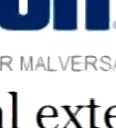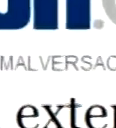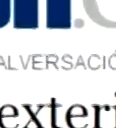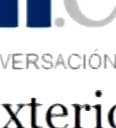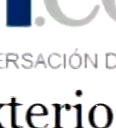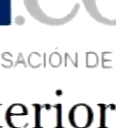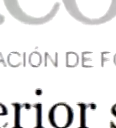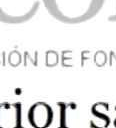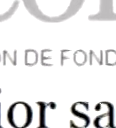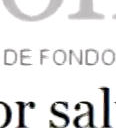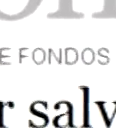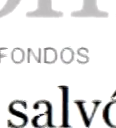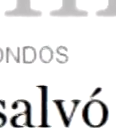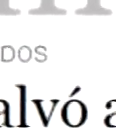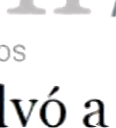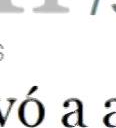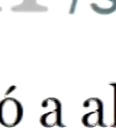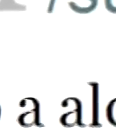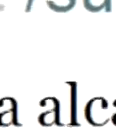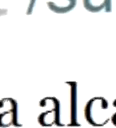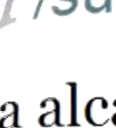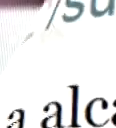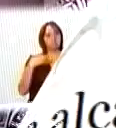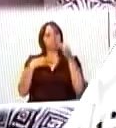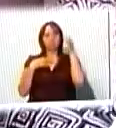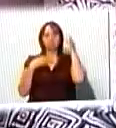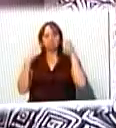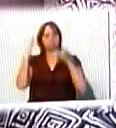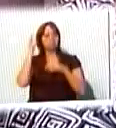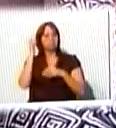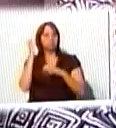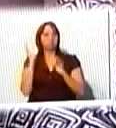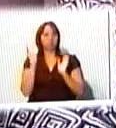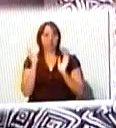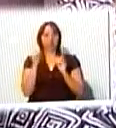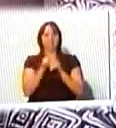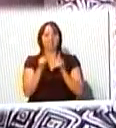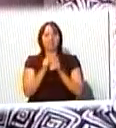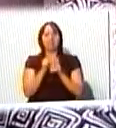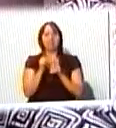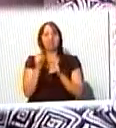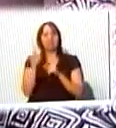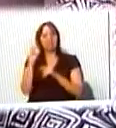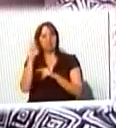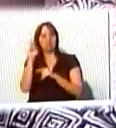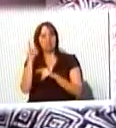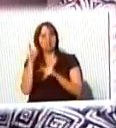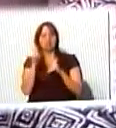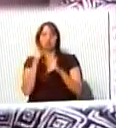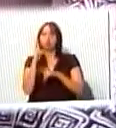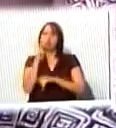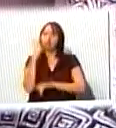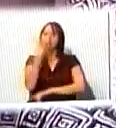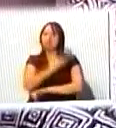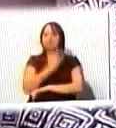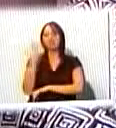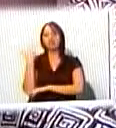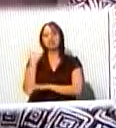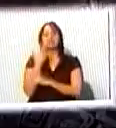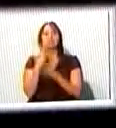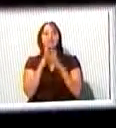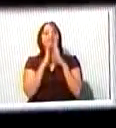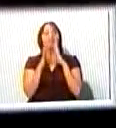de alcaldes y alcaldesas, estaba Mercedes ahí también, y no sé si un día antes o 2 días antes estuvimos comentando